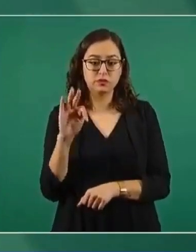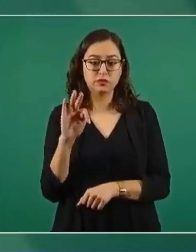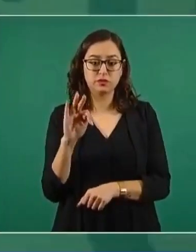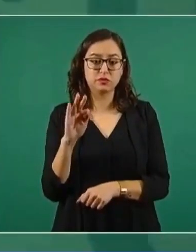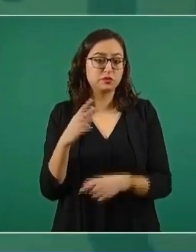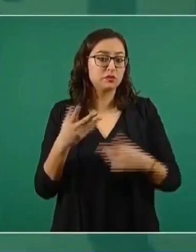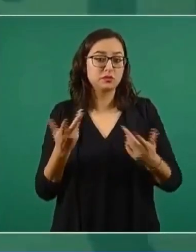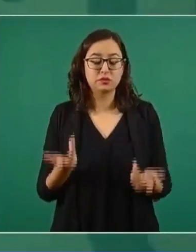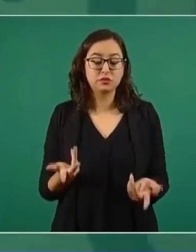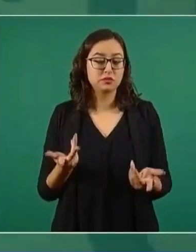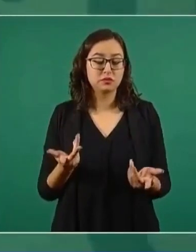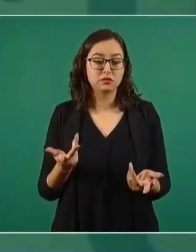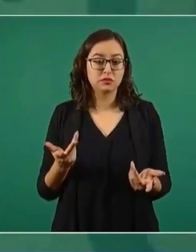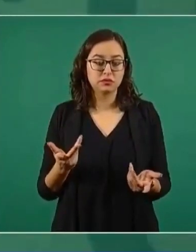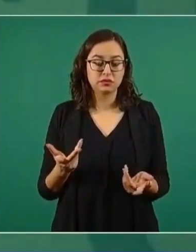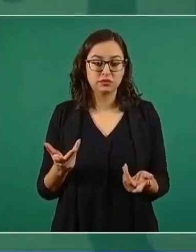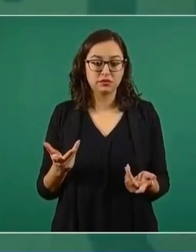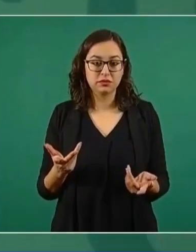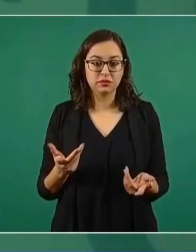se va a sentir absoluto